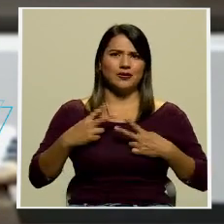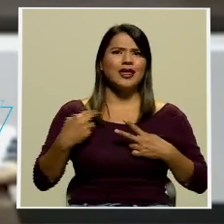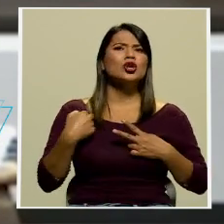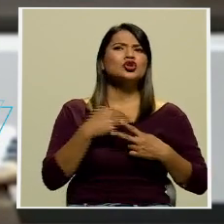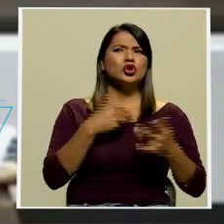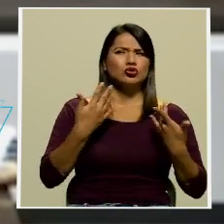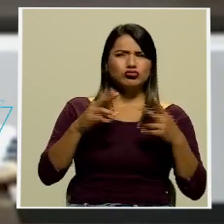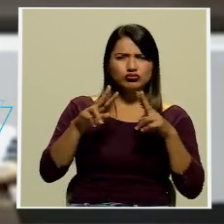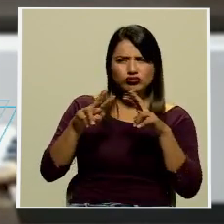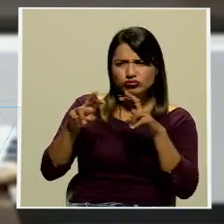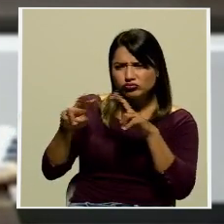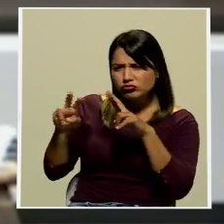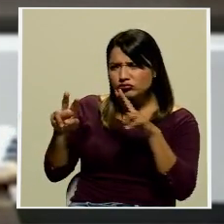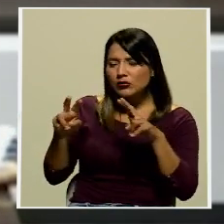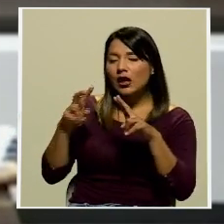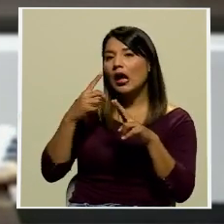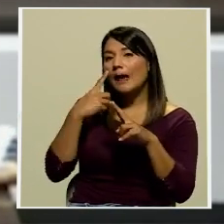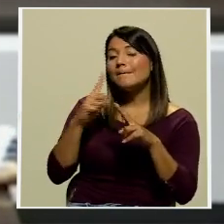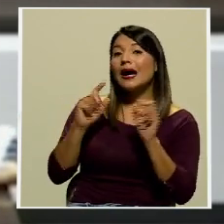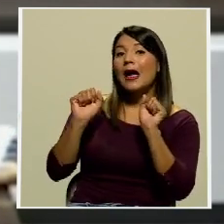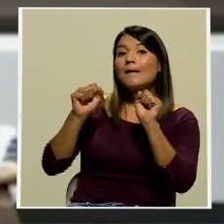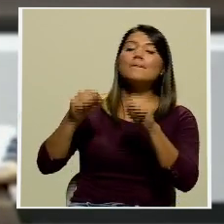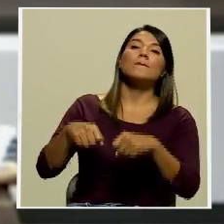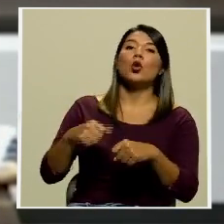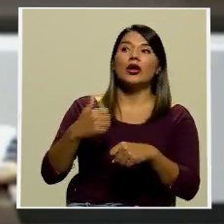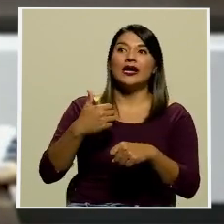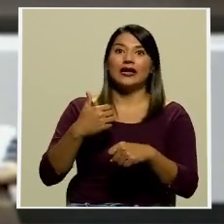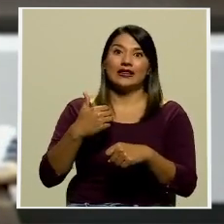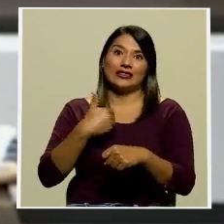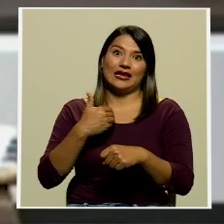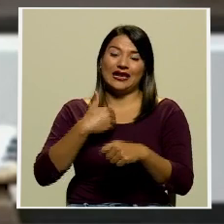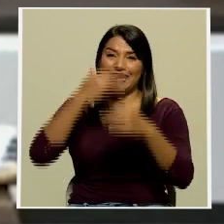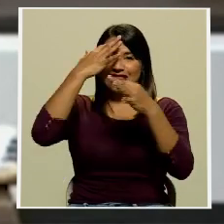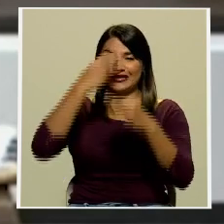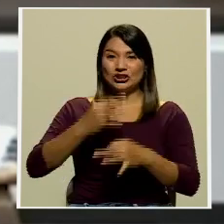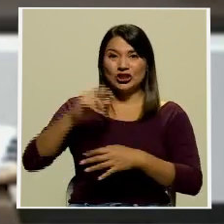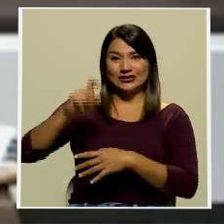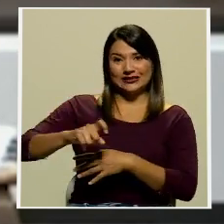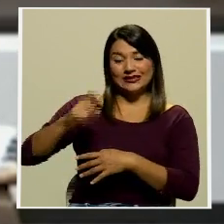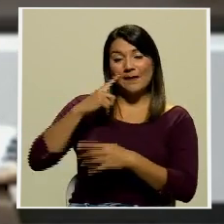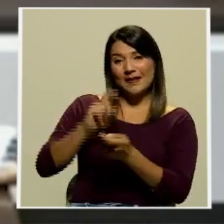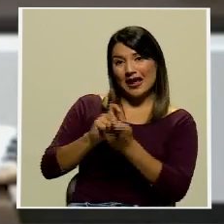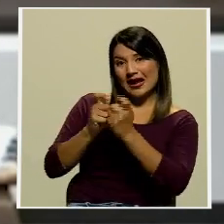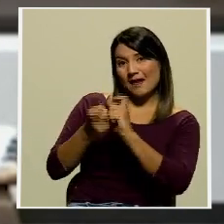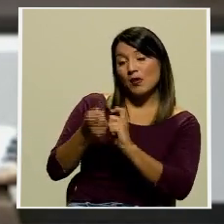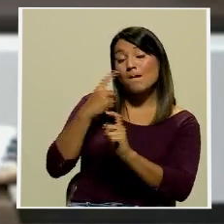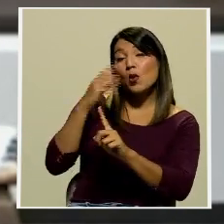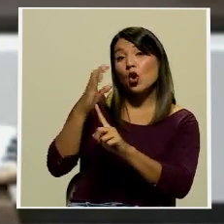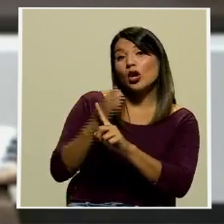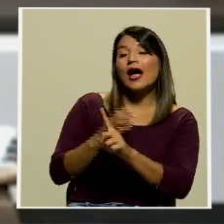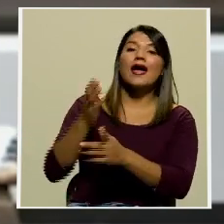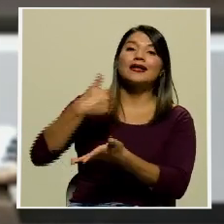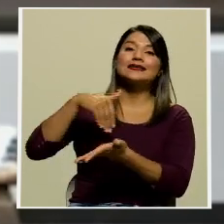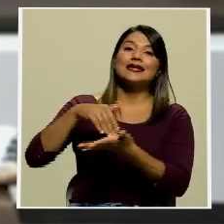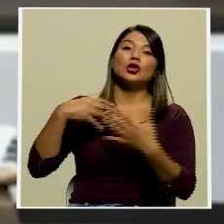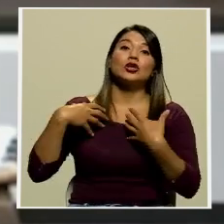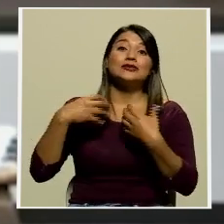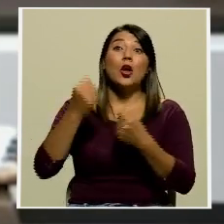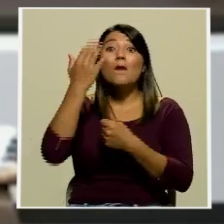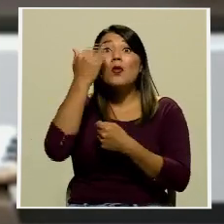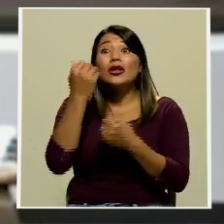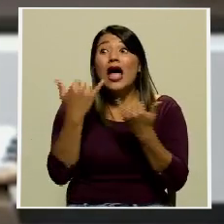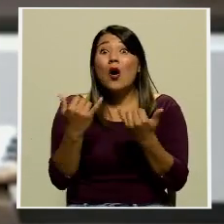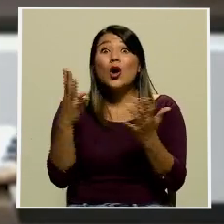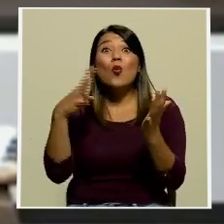sentido para poder ir revisando y tomando las acciones que correspondan en cada caso, por ser más de 4.600 centros educativos. En